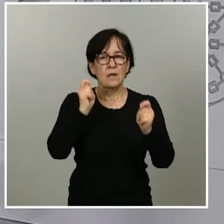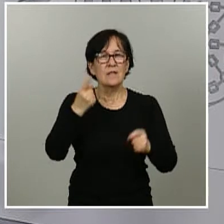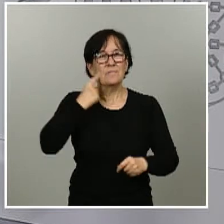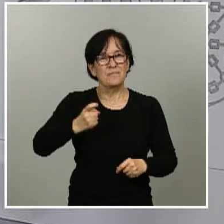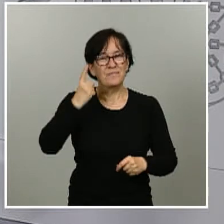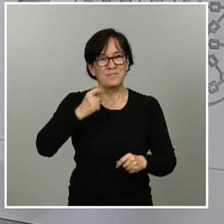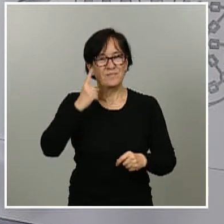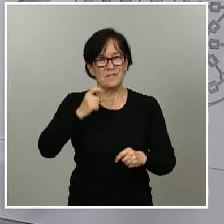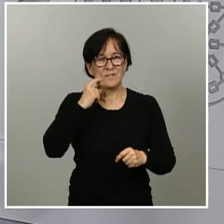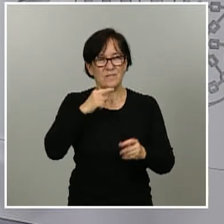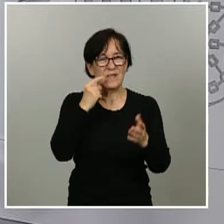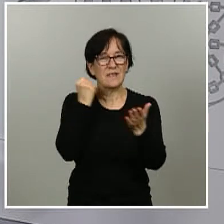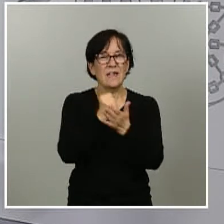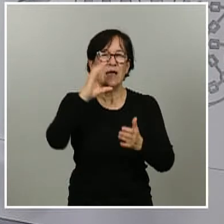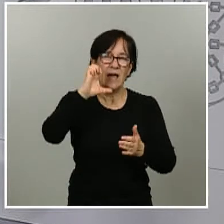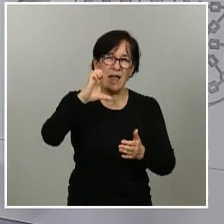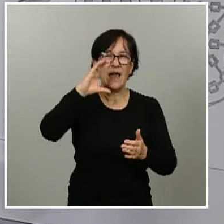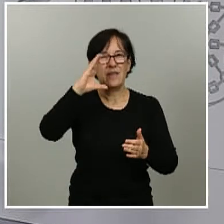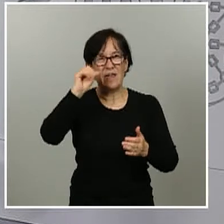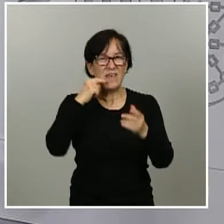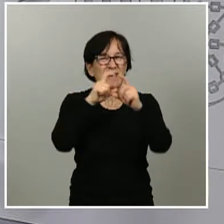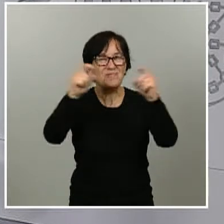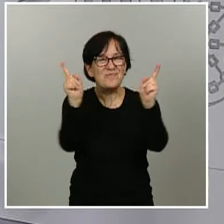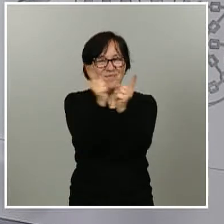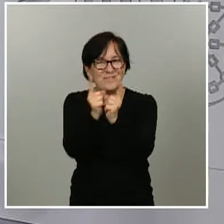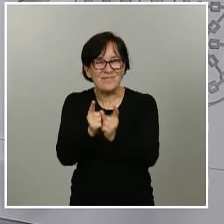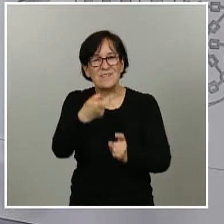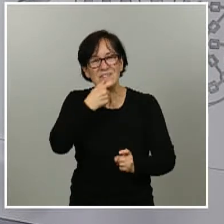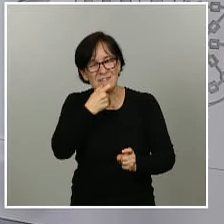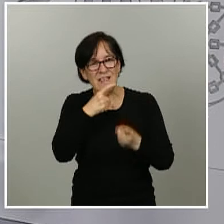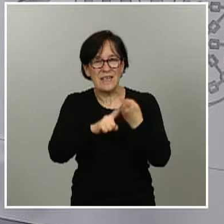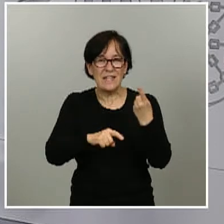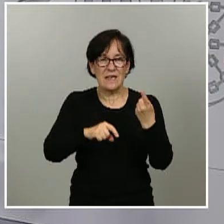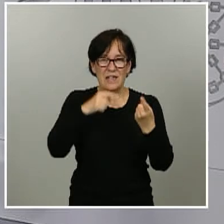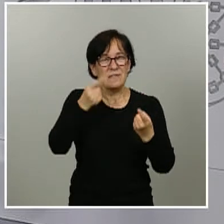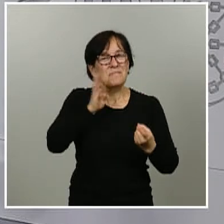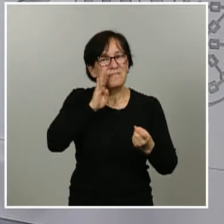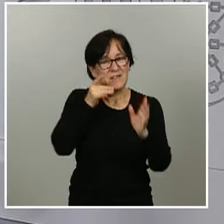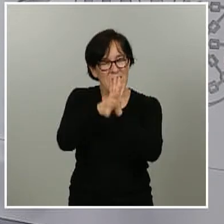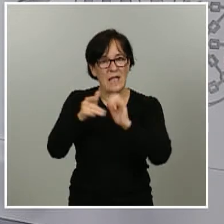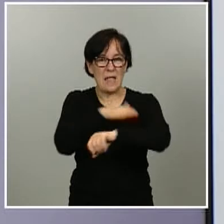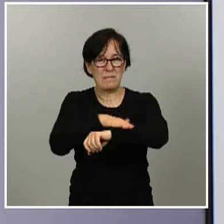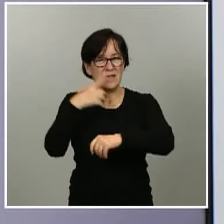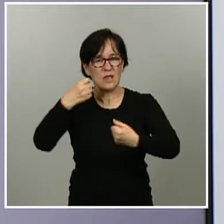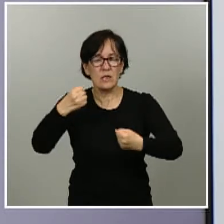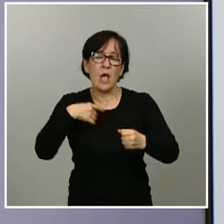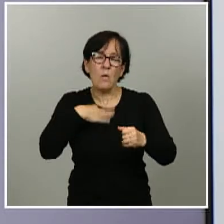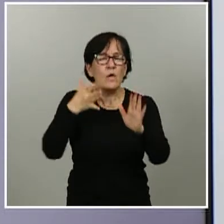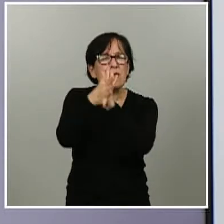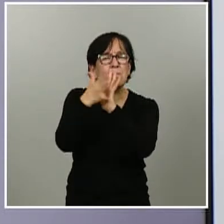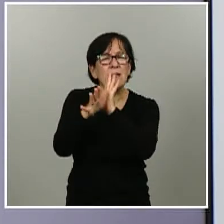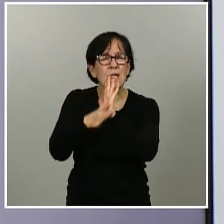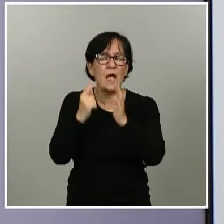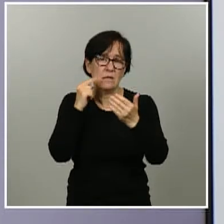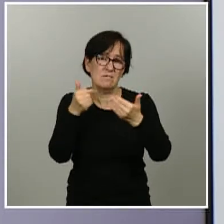acrónimo ECDC hoy, o también en sus siglas en inglés, ECDC, que lo suele mencionar el ministro Illa. ¿Puede explicarle a la audiencia, es una audiencia abierta, no